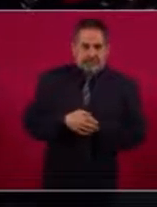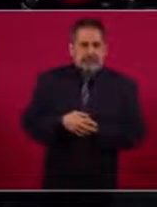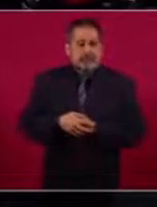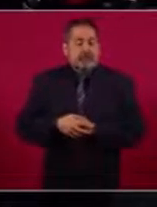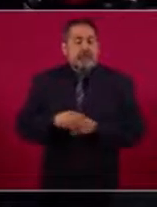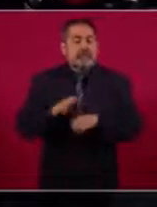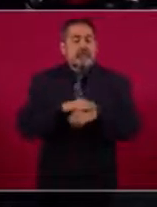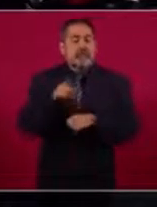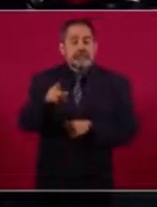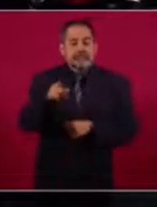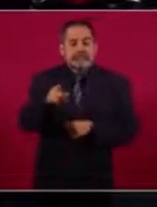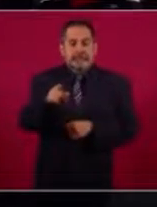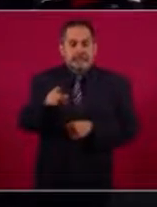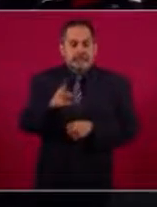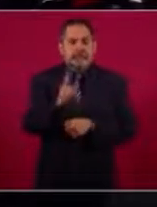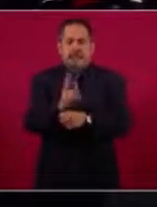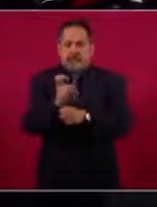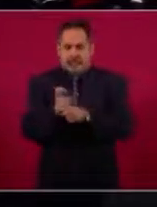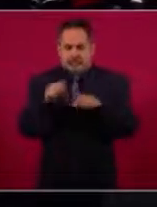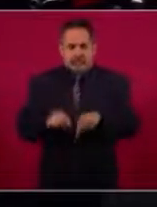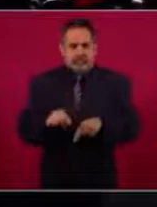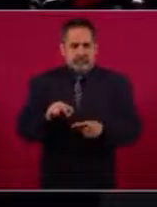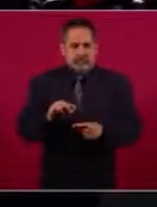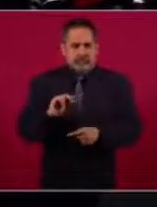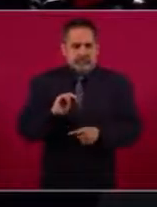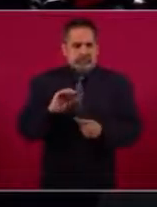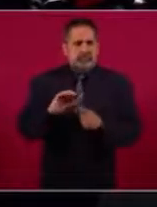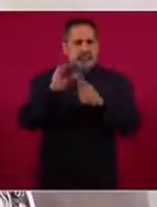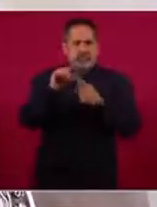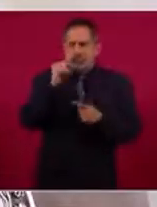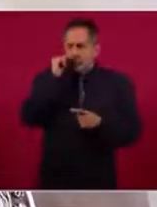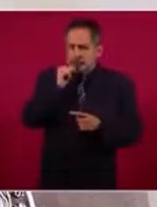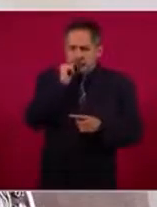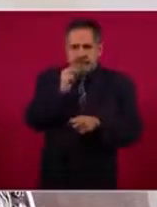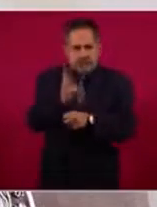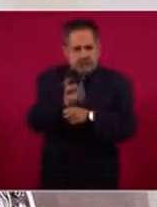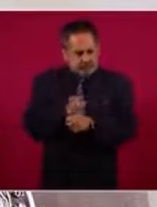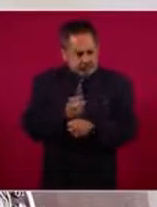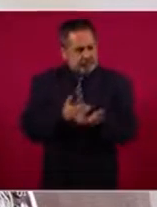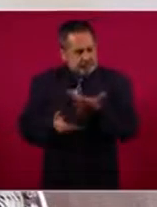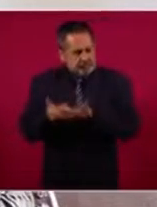porque está de invitado aquí especial. Y siempre hay que ser